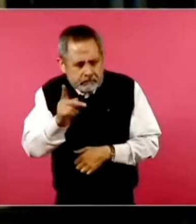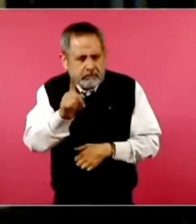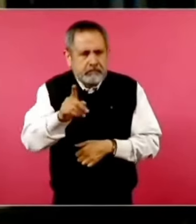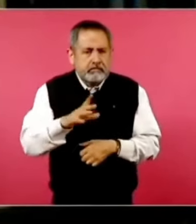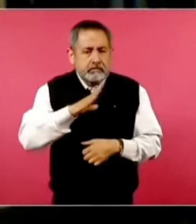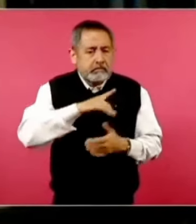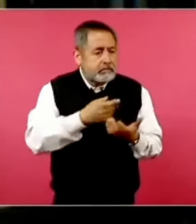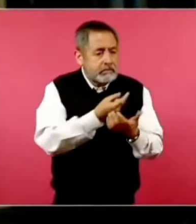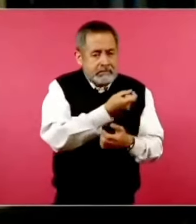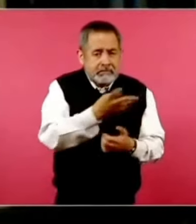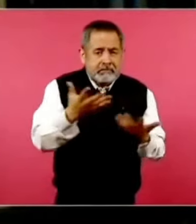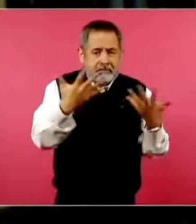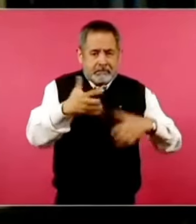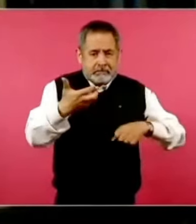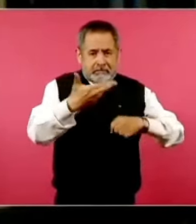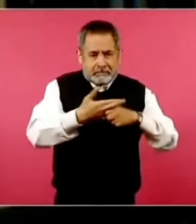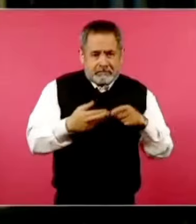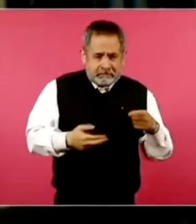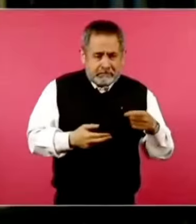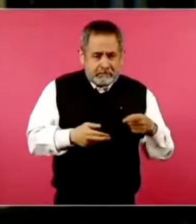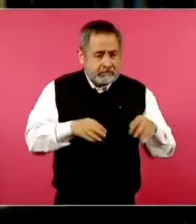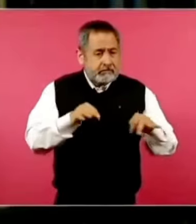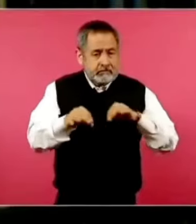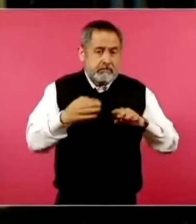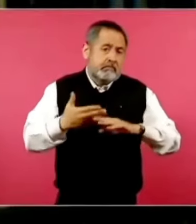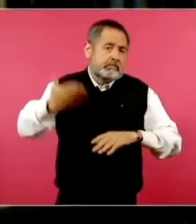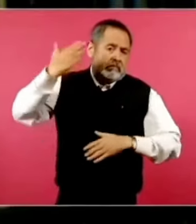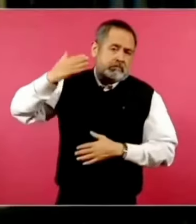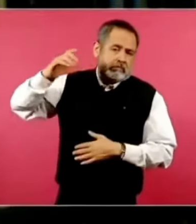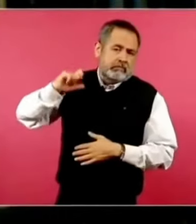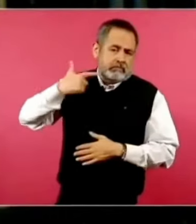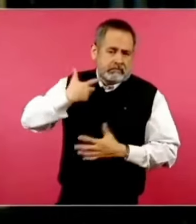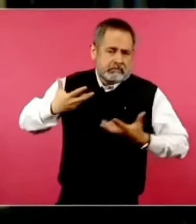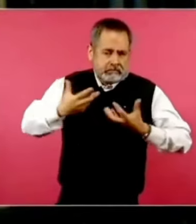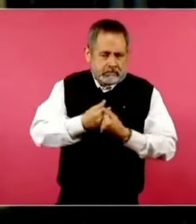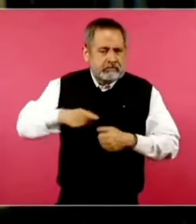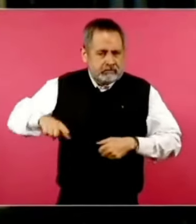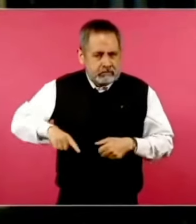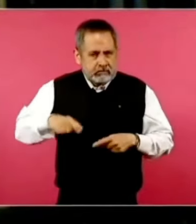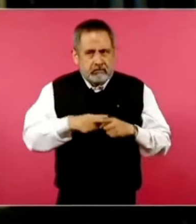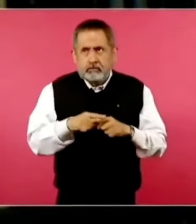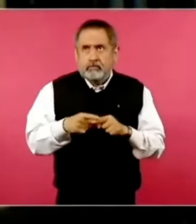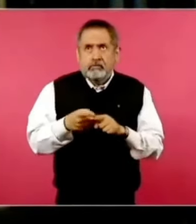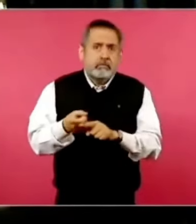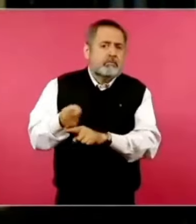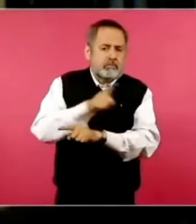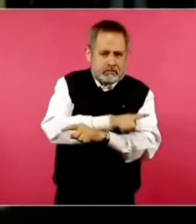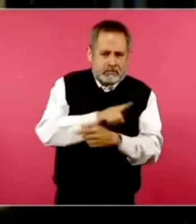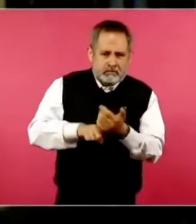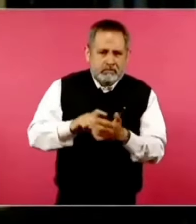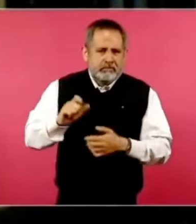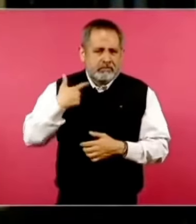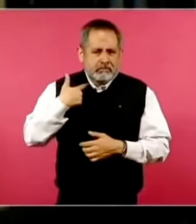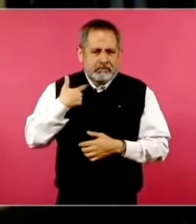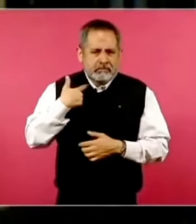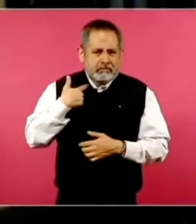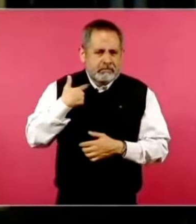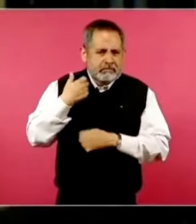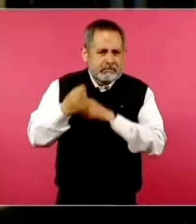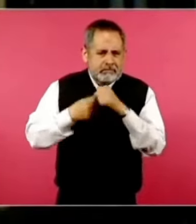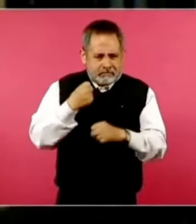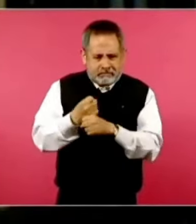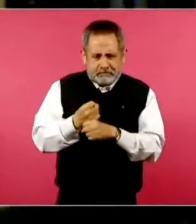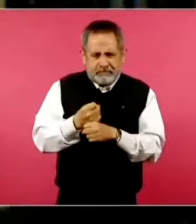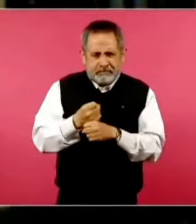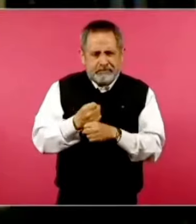hay varias empresas que trabajaron y sobre todo en el último en los últimos tres meses de